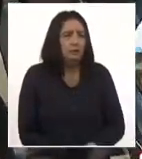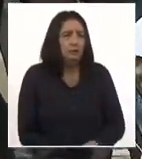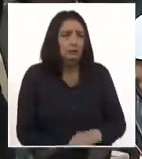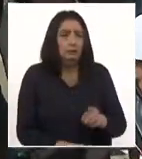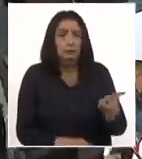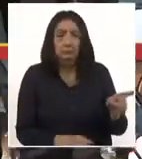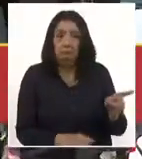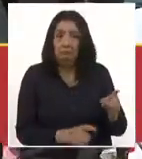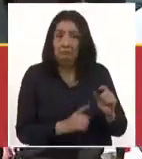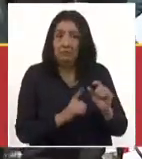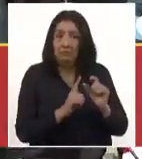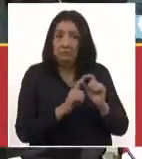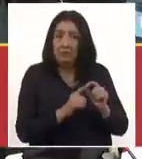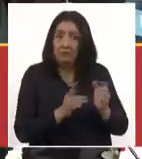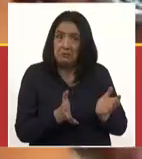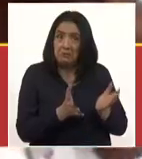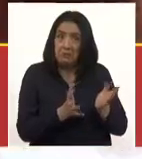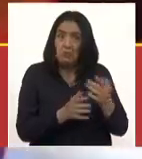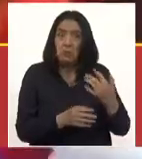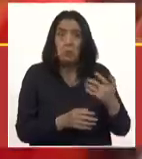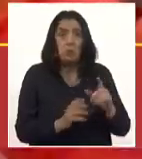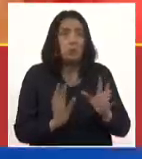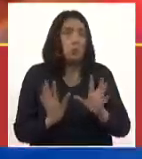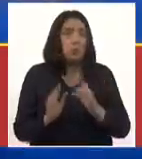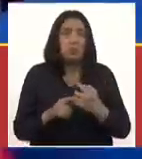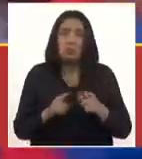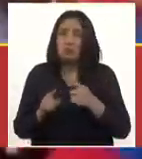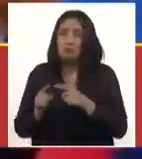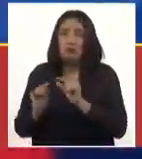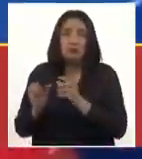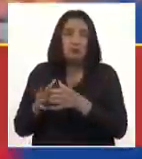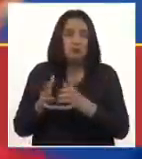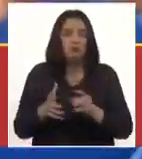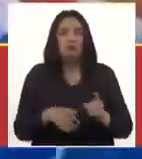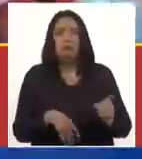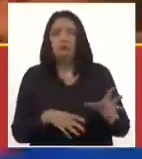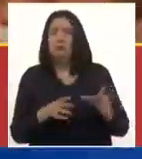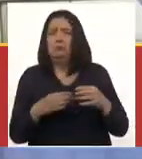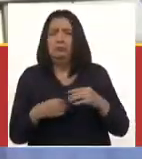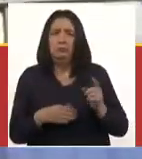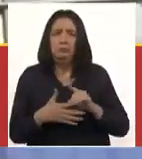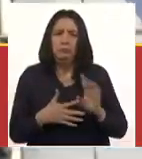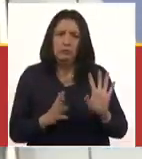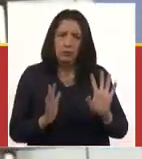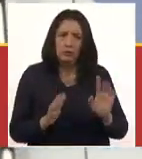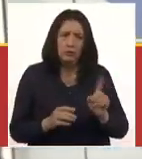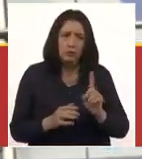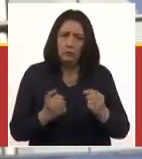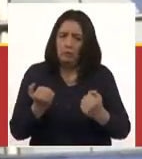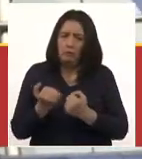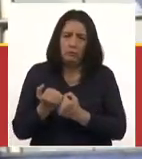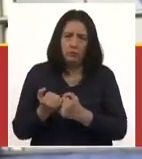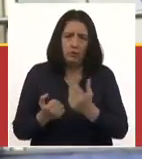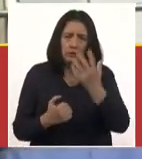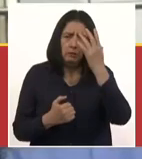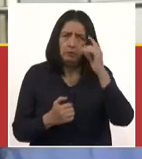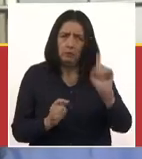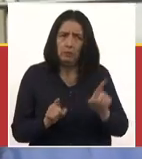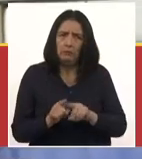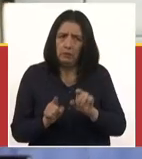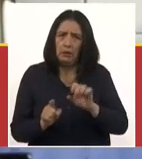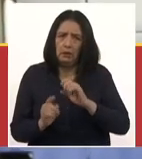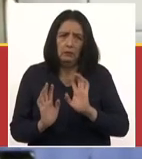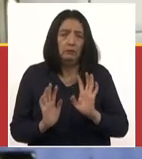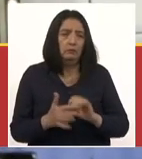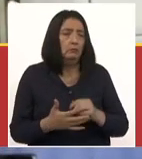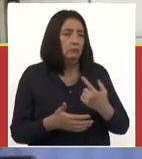La incitación de Rafael López Aliaga generó el rechazo de distintos sectores, incluso de quienes no apoyan al candidato Pedro Castillo. Sin embargo,